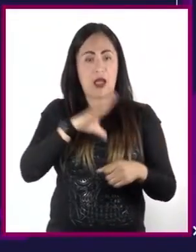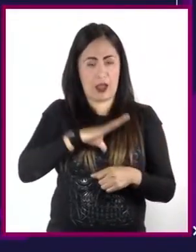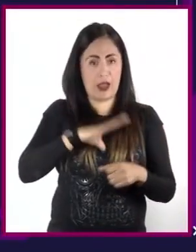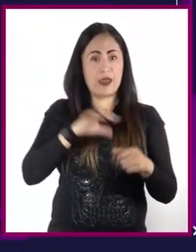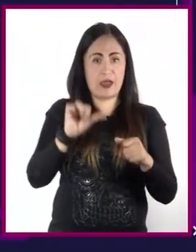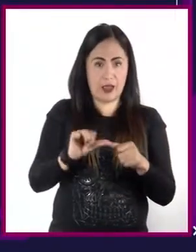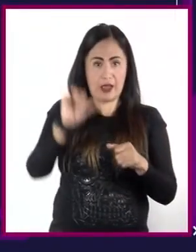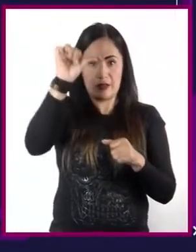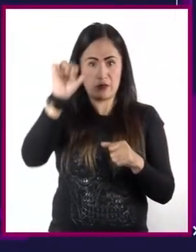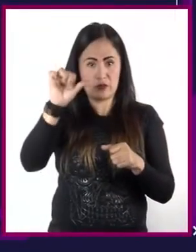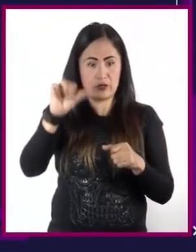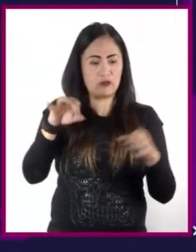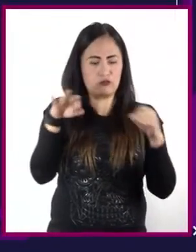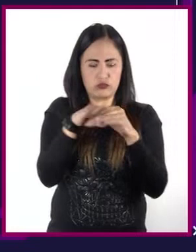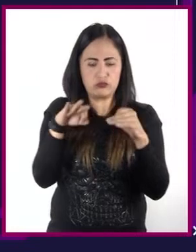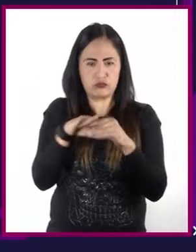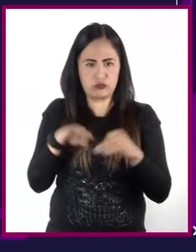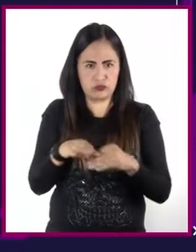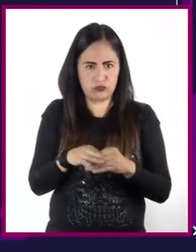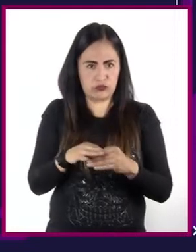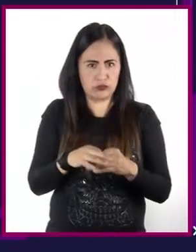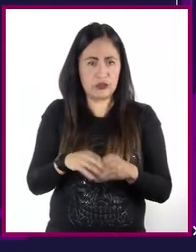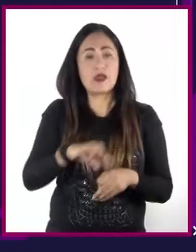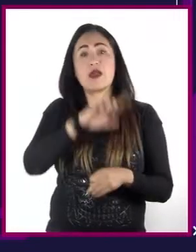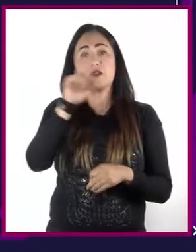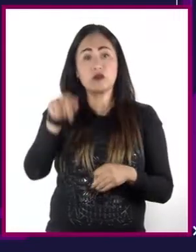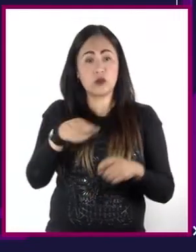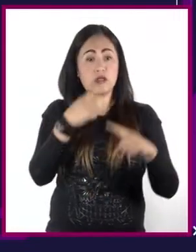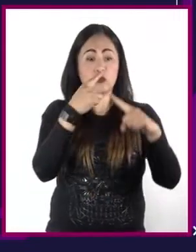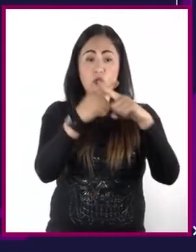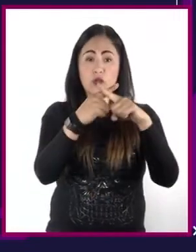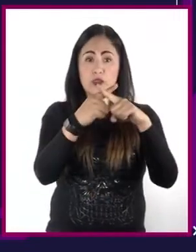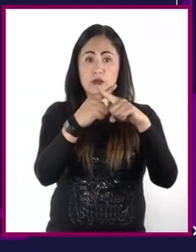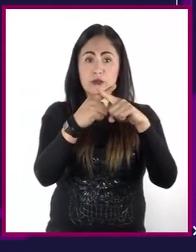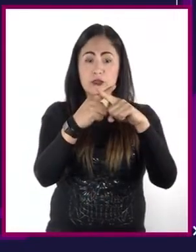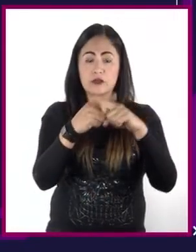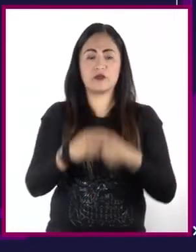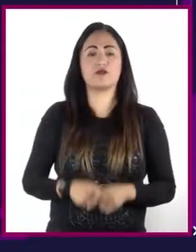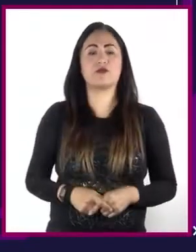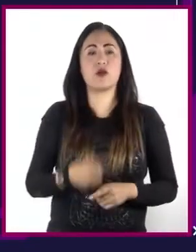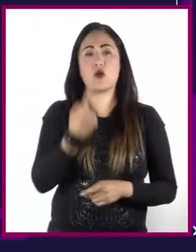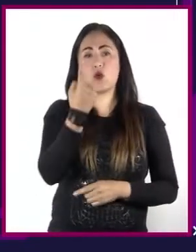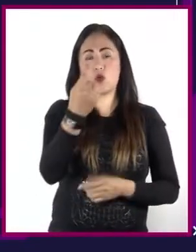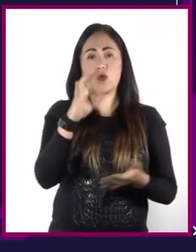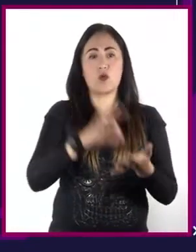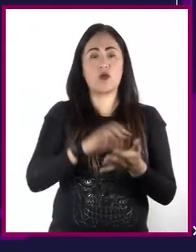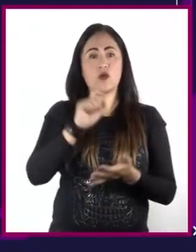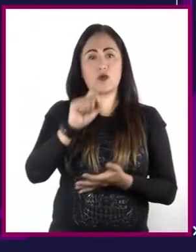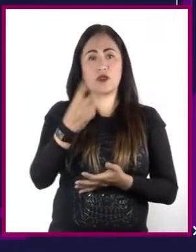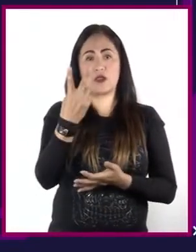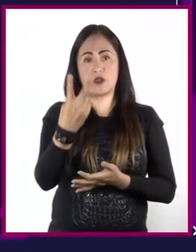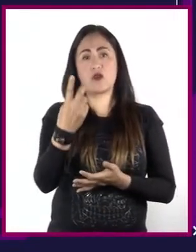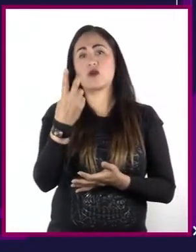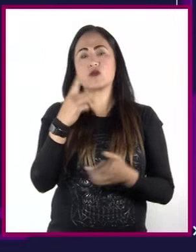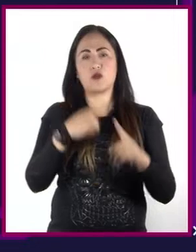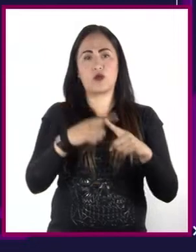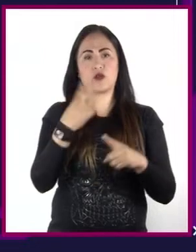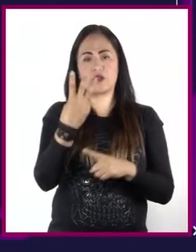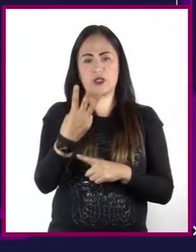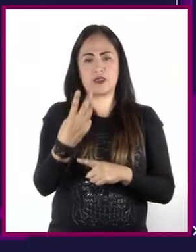la frecuencia de cada una. Se multiplican las cantidades y se tiene 1.22 por 3 igual